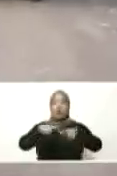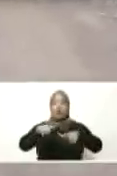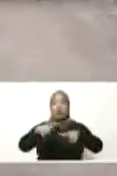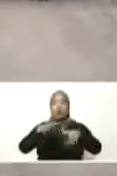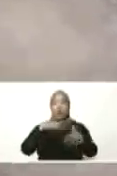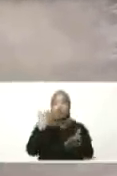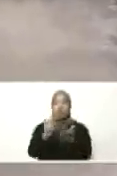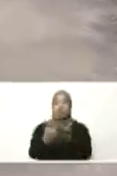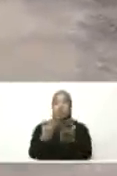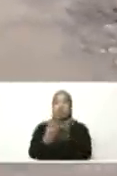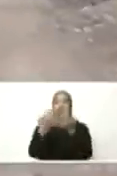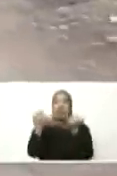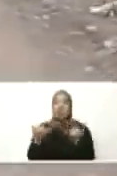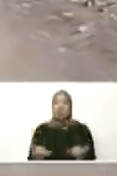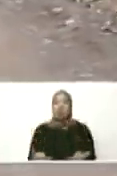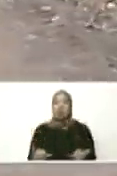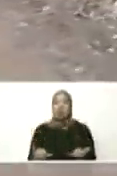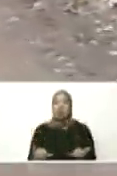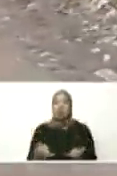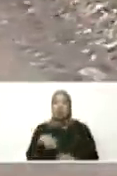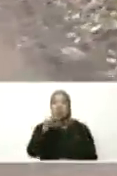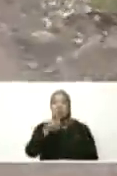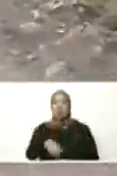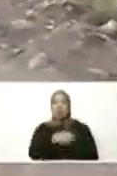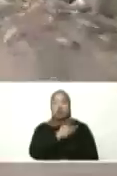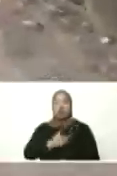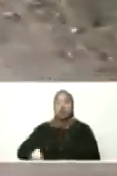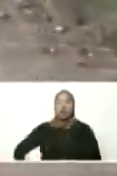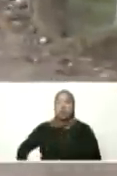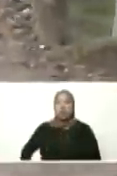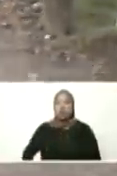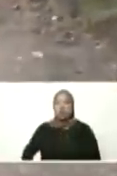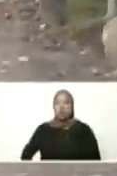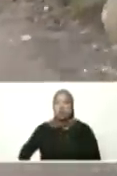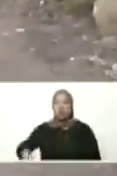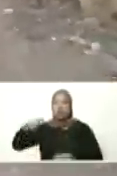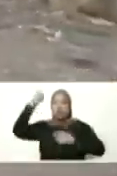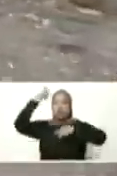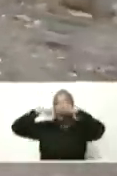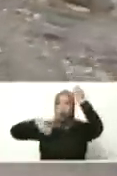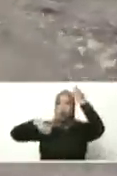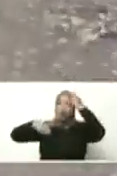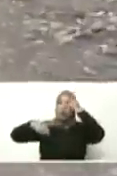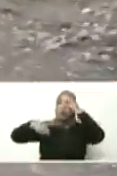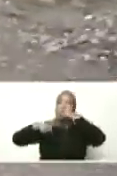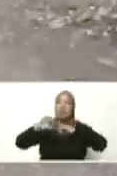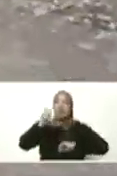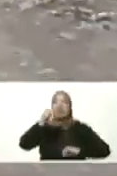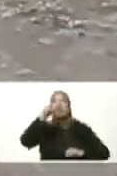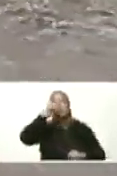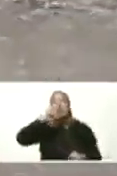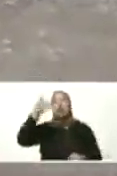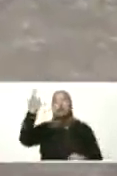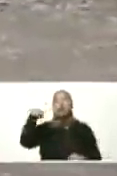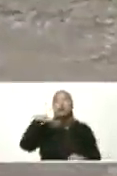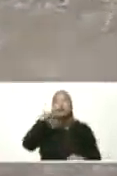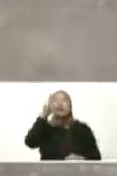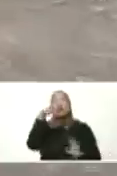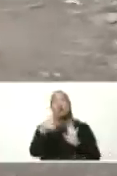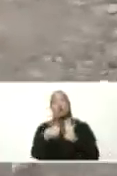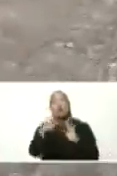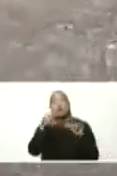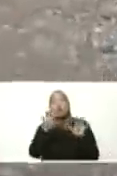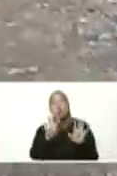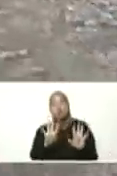palpar. Precisamente aquí estuvo el presidente Hugo Chávez, el comandante Hugo Chávez en el año